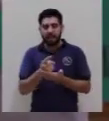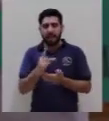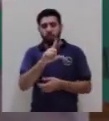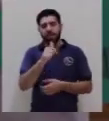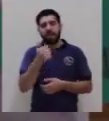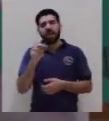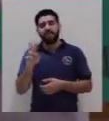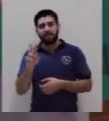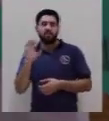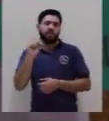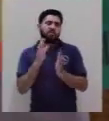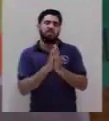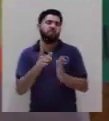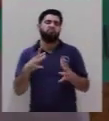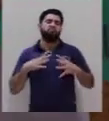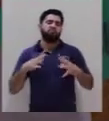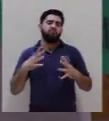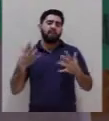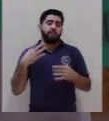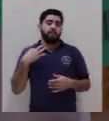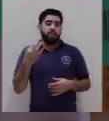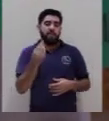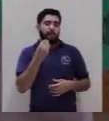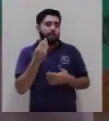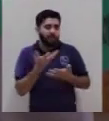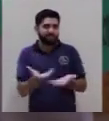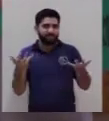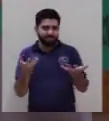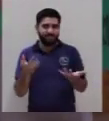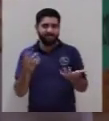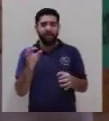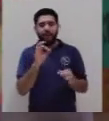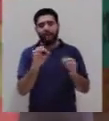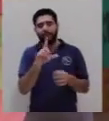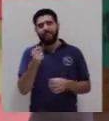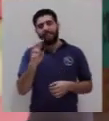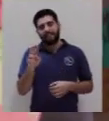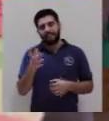la semana de lunes a viernes, porque sábado y domingo tal vez nos invitan cuando ya pase